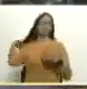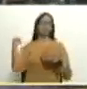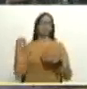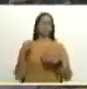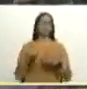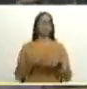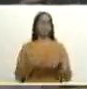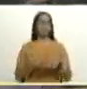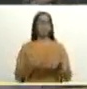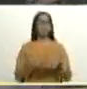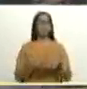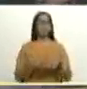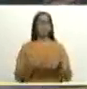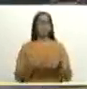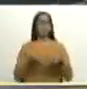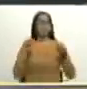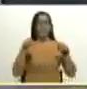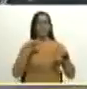Bueno, aquí está, pues.